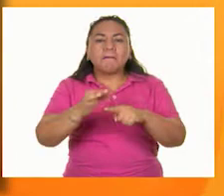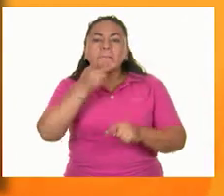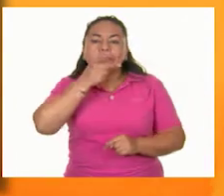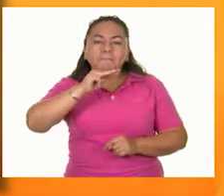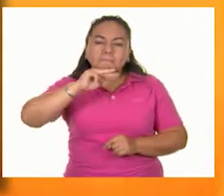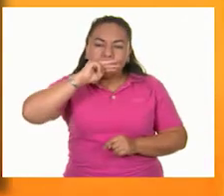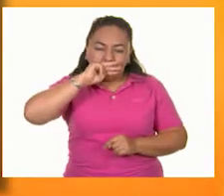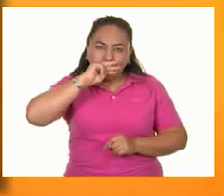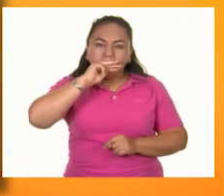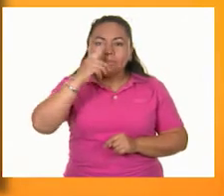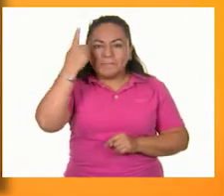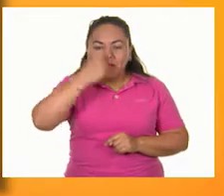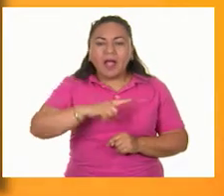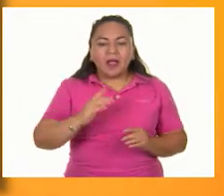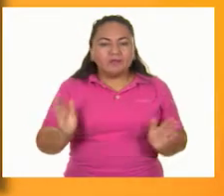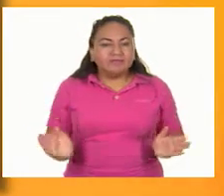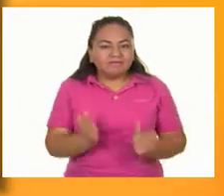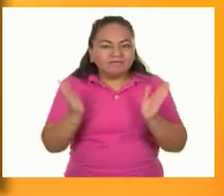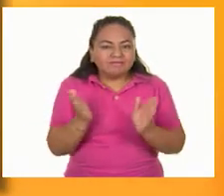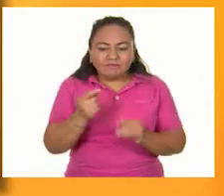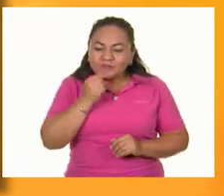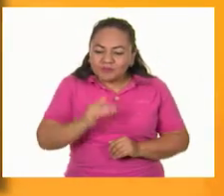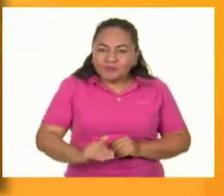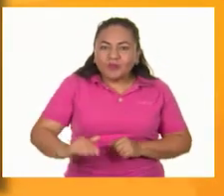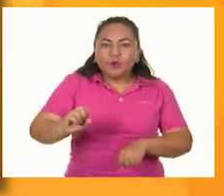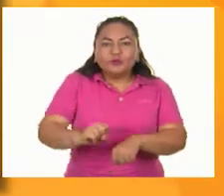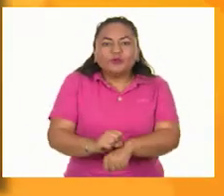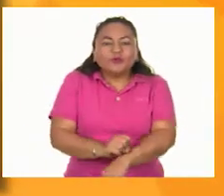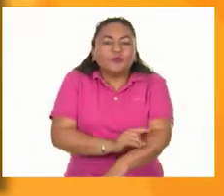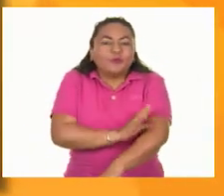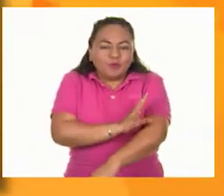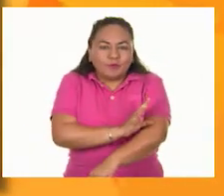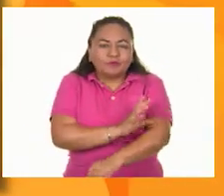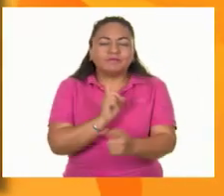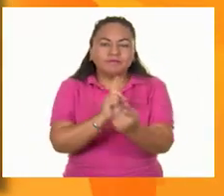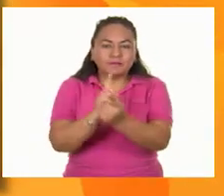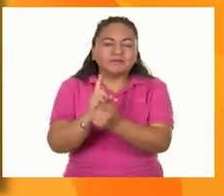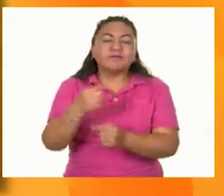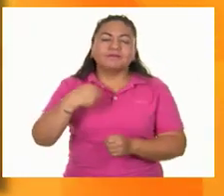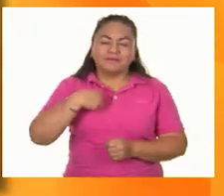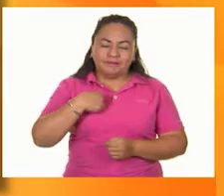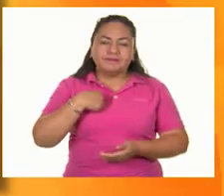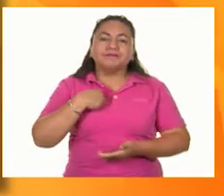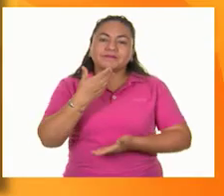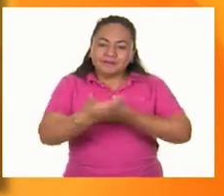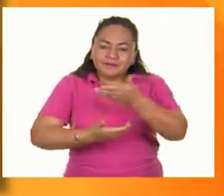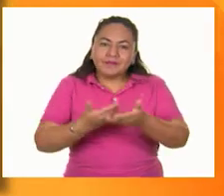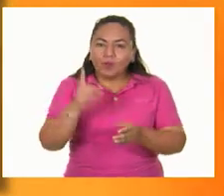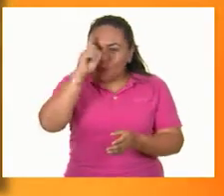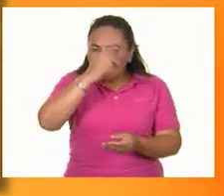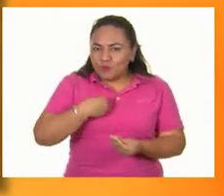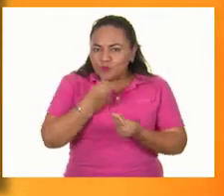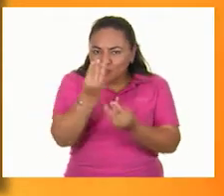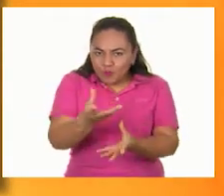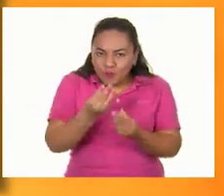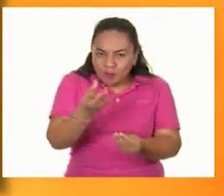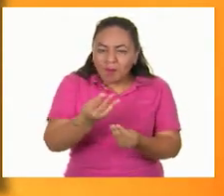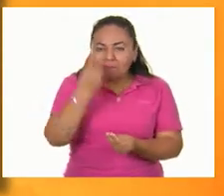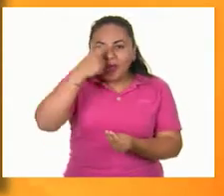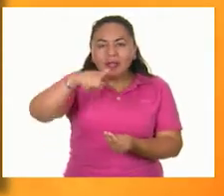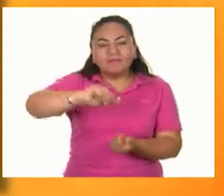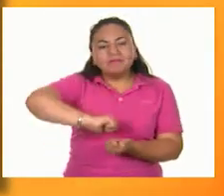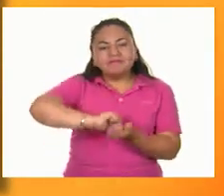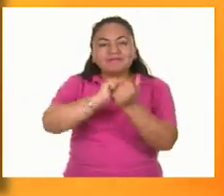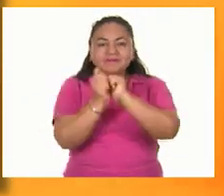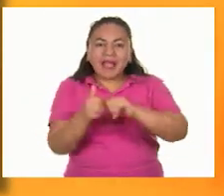el desarrollo socioemocional, la base del bienestar. Soy Emiliana Rodríguez y deseo que al poner en práctica estas acciones, transformes